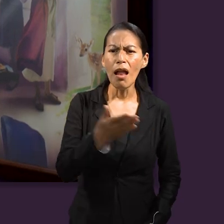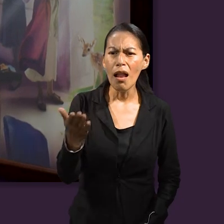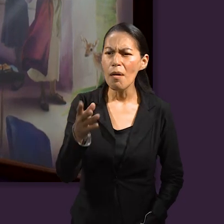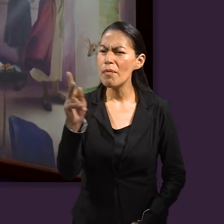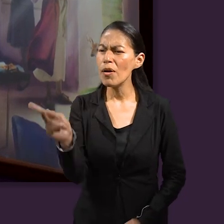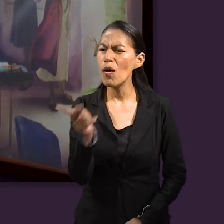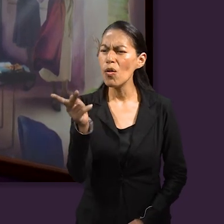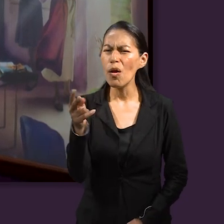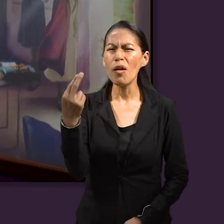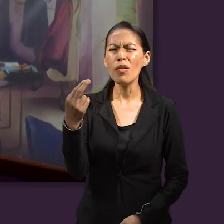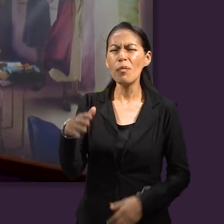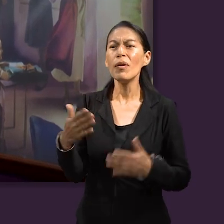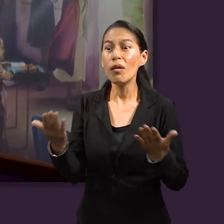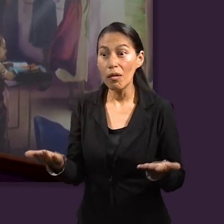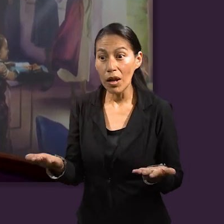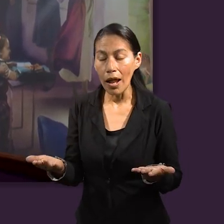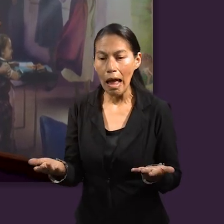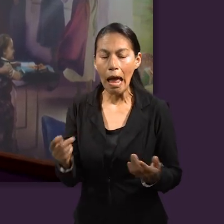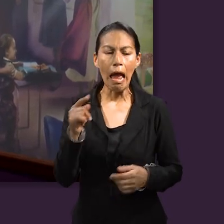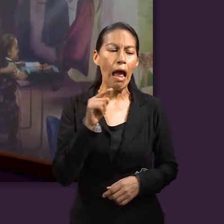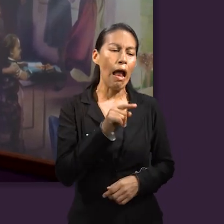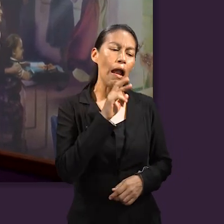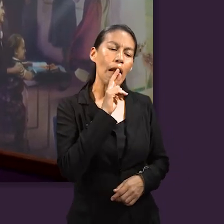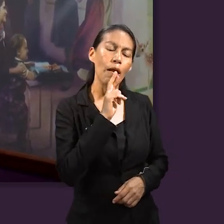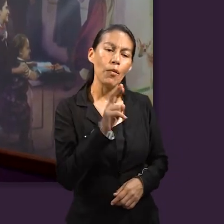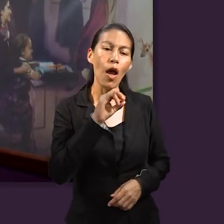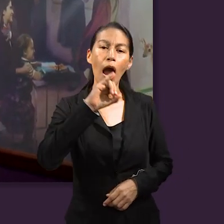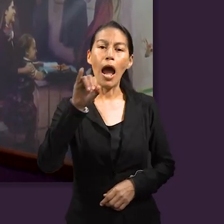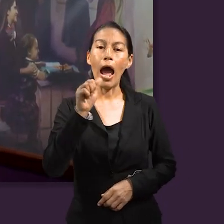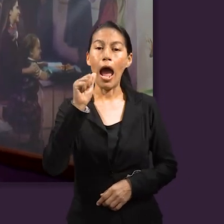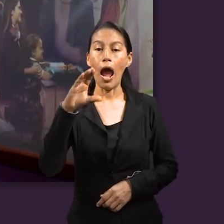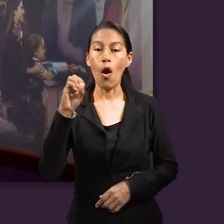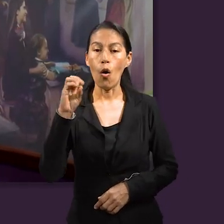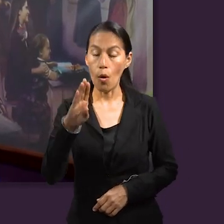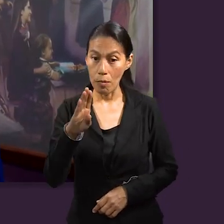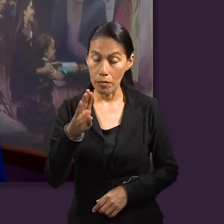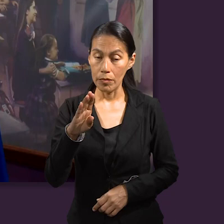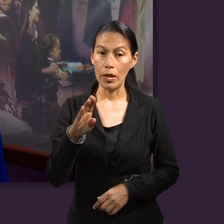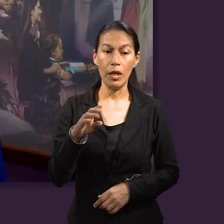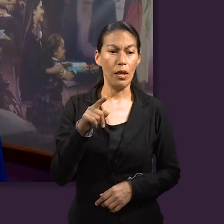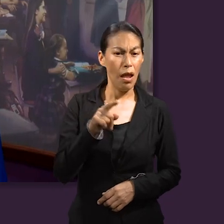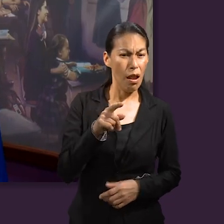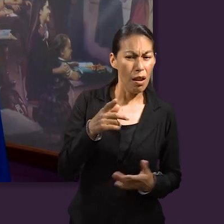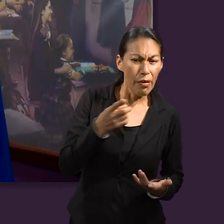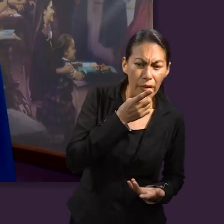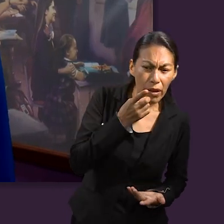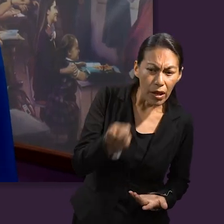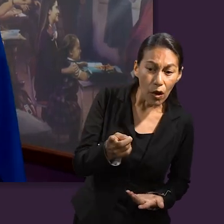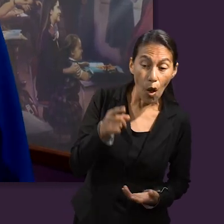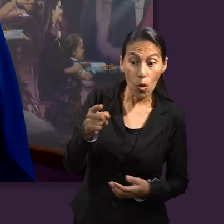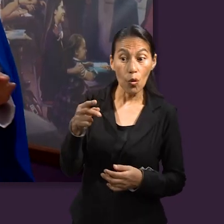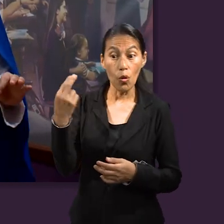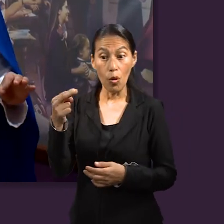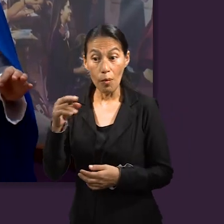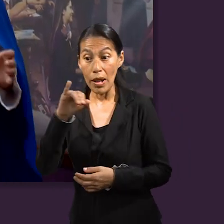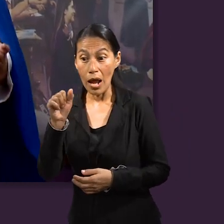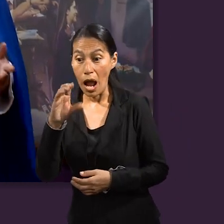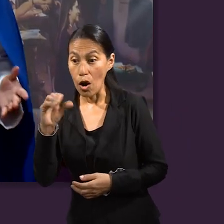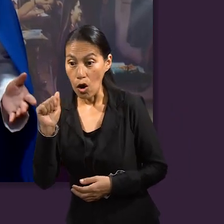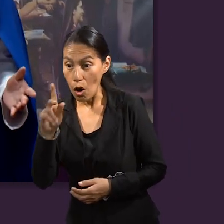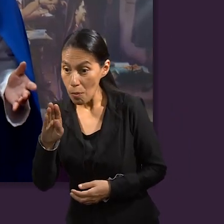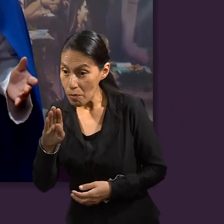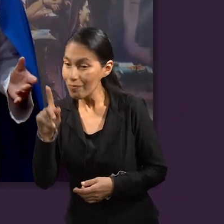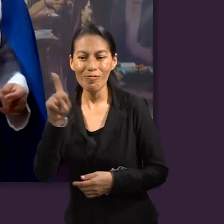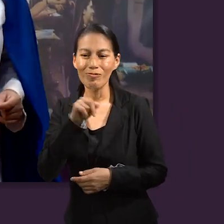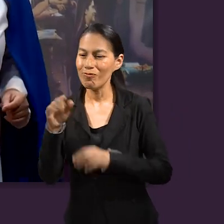y él le dijo cuál es tu nombre y respondió jacob y el varón le dijo no se verá más